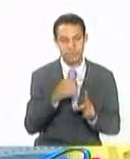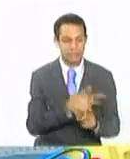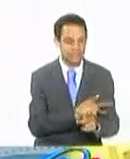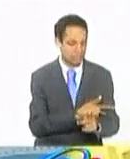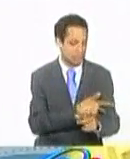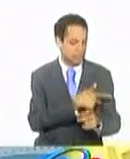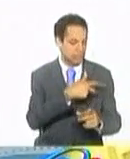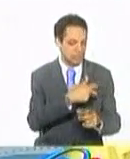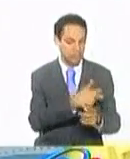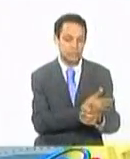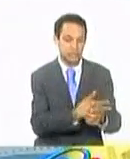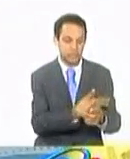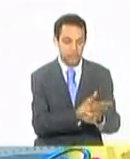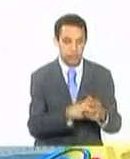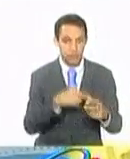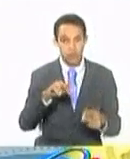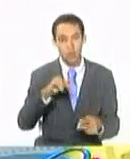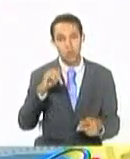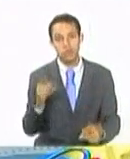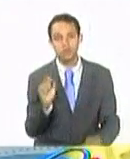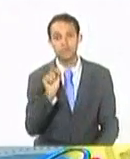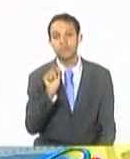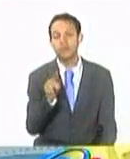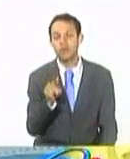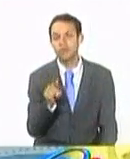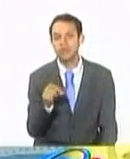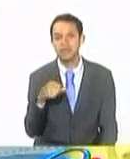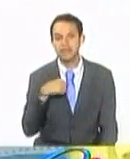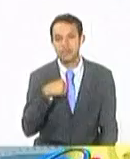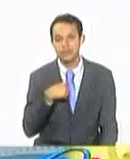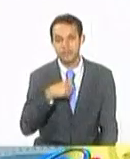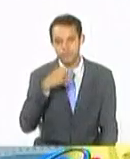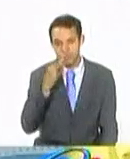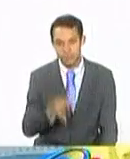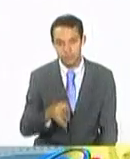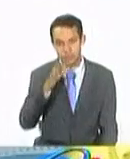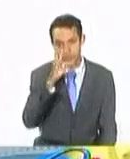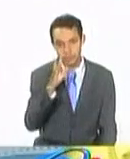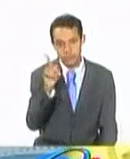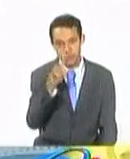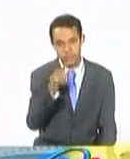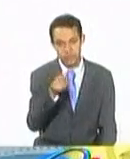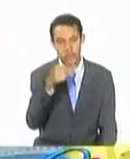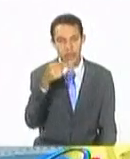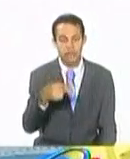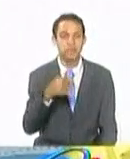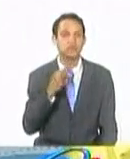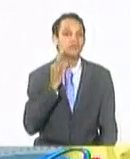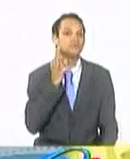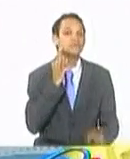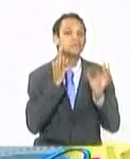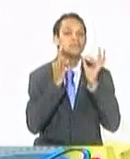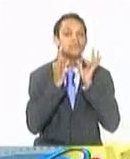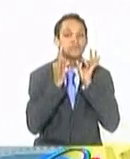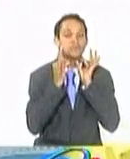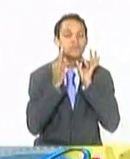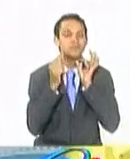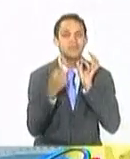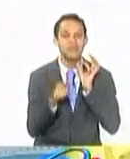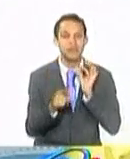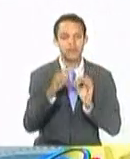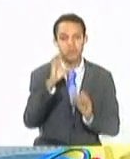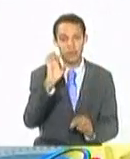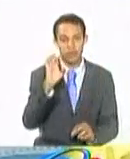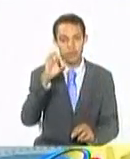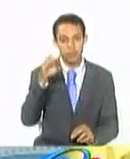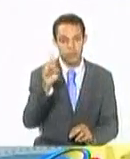en el proceso metabólico y la otra pregunta que estaba ahí tenía que ver con la tsh que es la tiroides por favor las cps se están